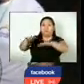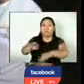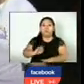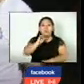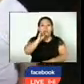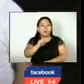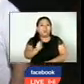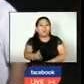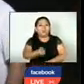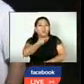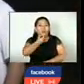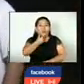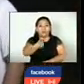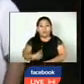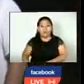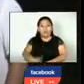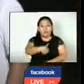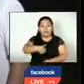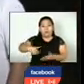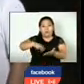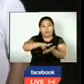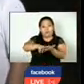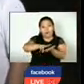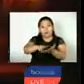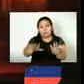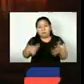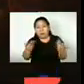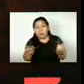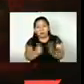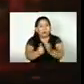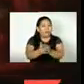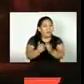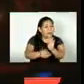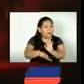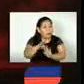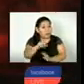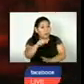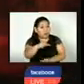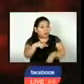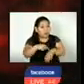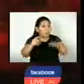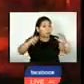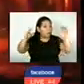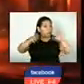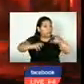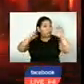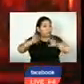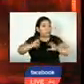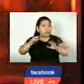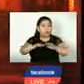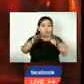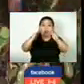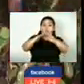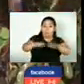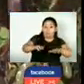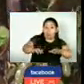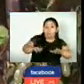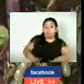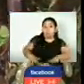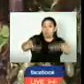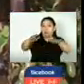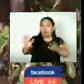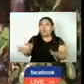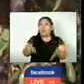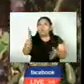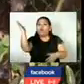acuerdo a la información de Cruz Verde los principales percanzas que se han atendido durante las lluvias son inundaciones por la